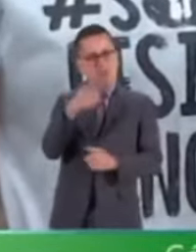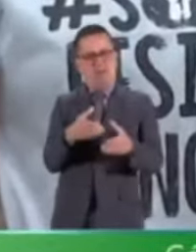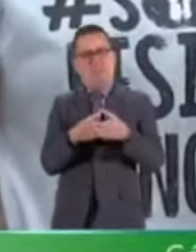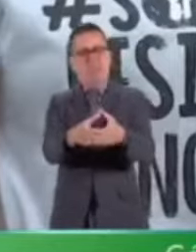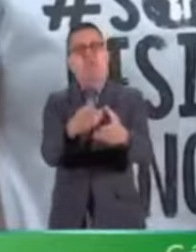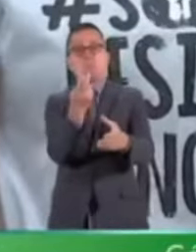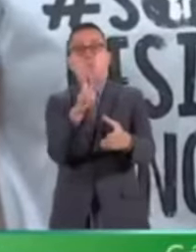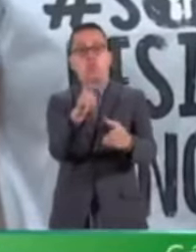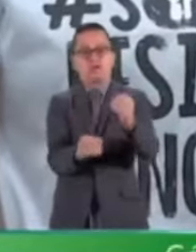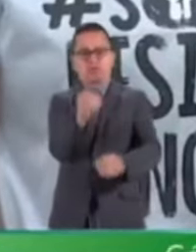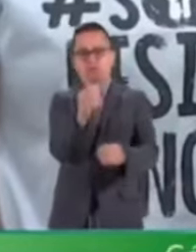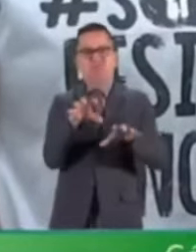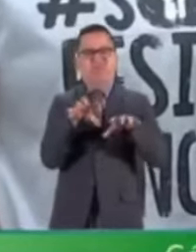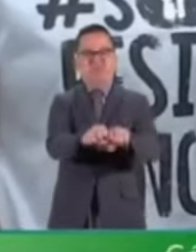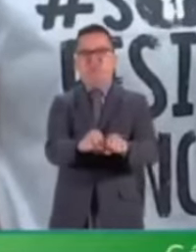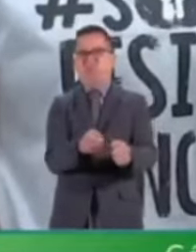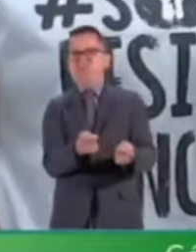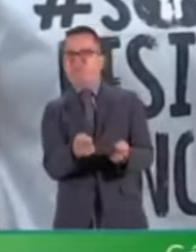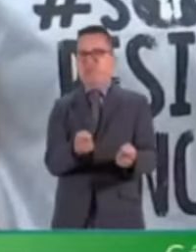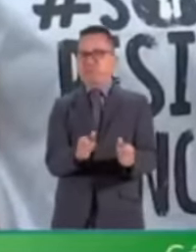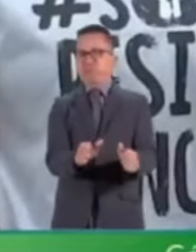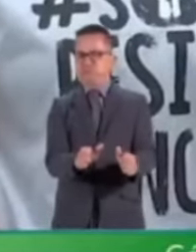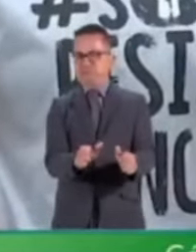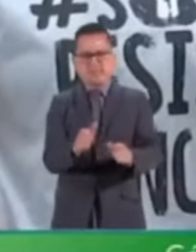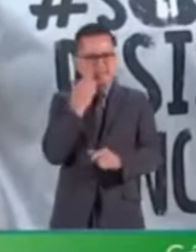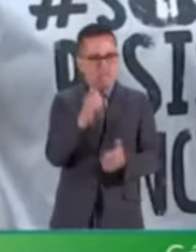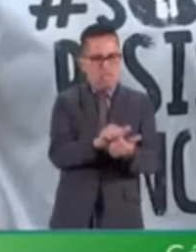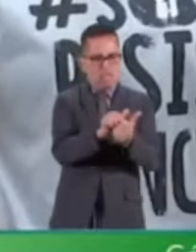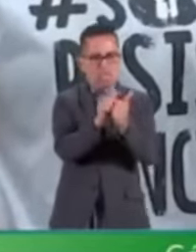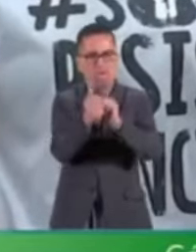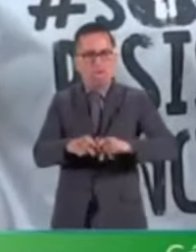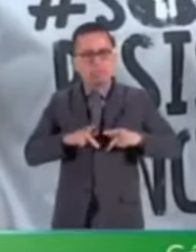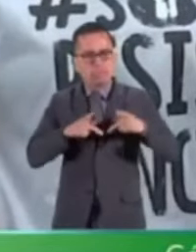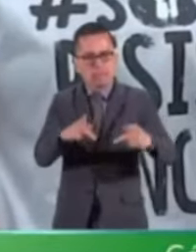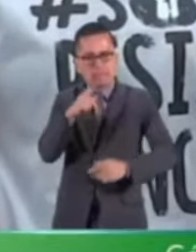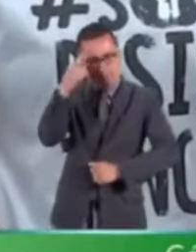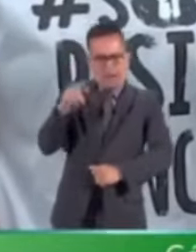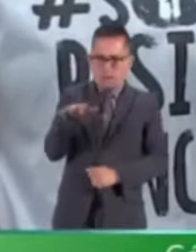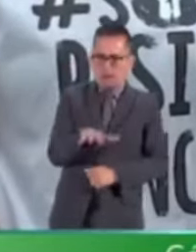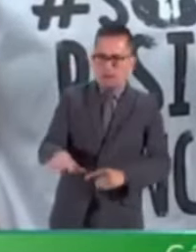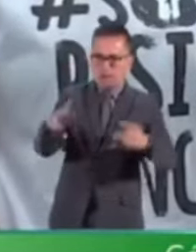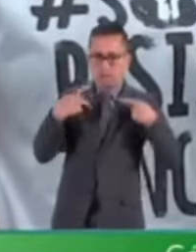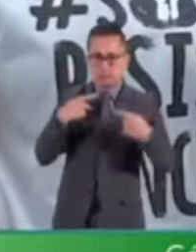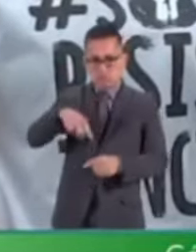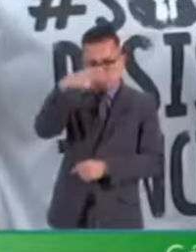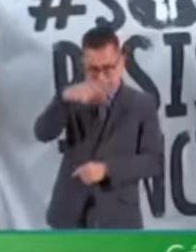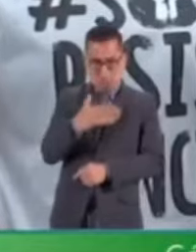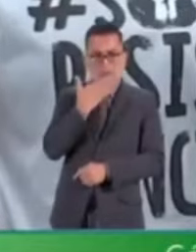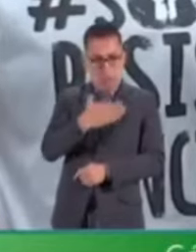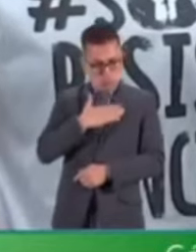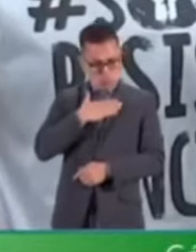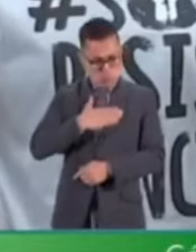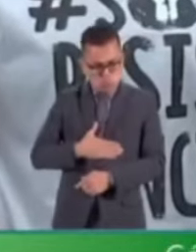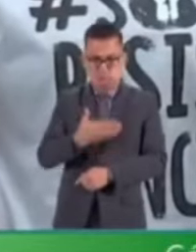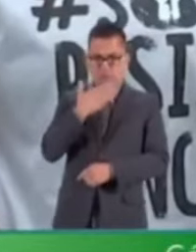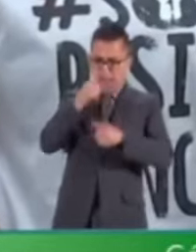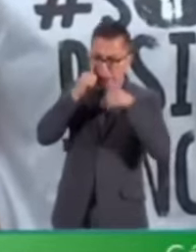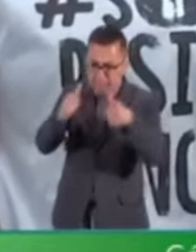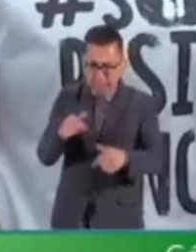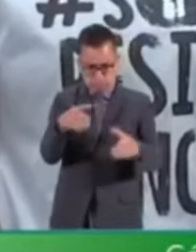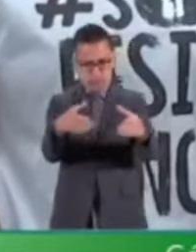al Poder Judicial, de debilitarlo, de que los mexicanos no tengan una justicia autónoma e